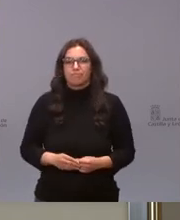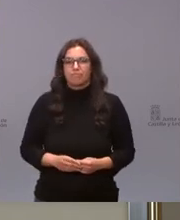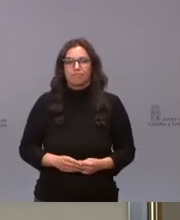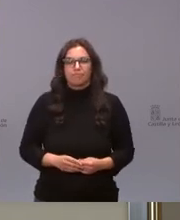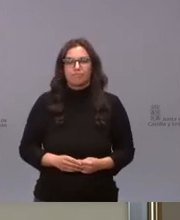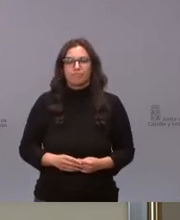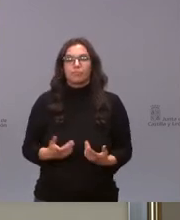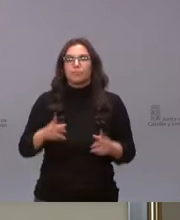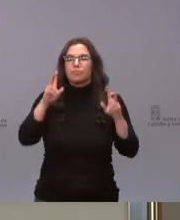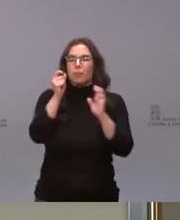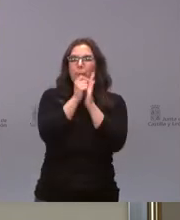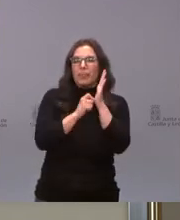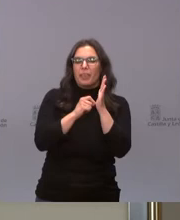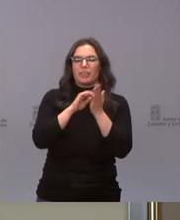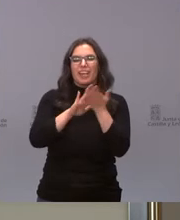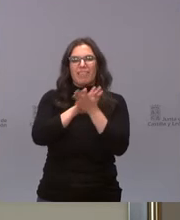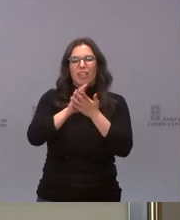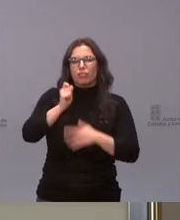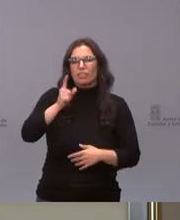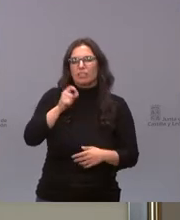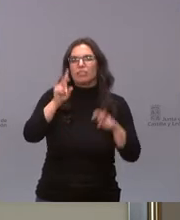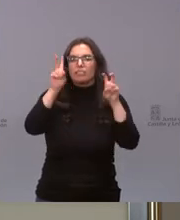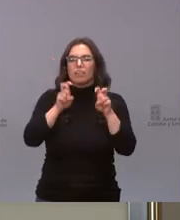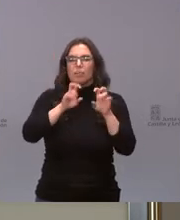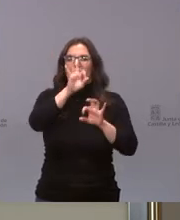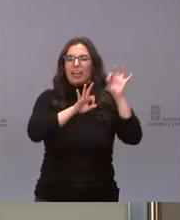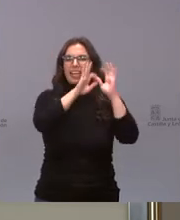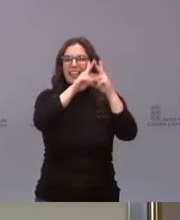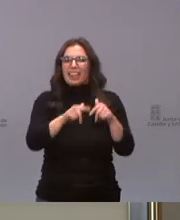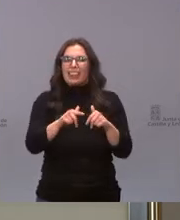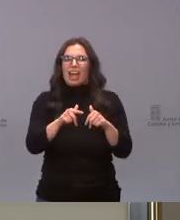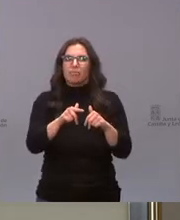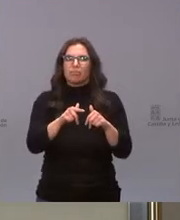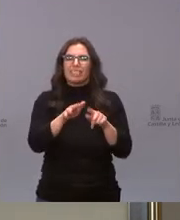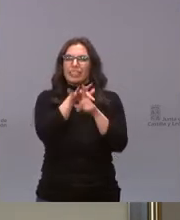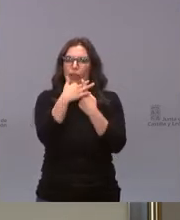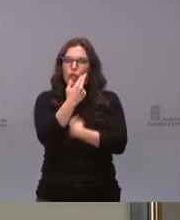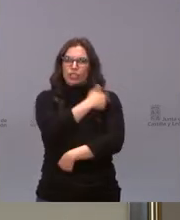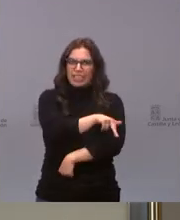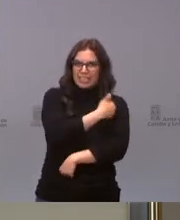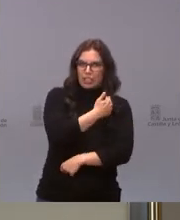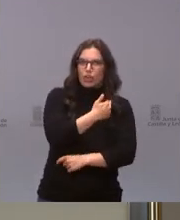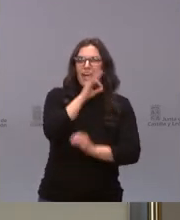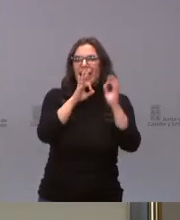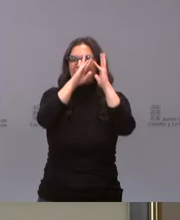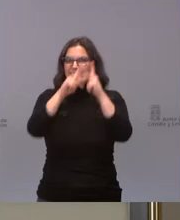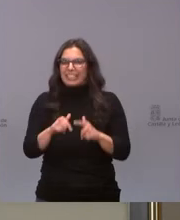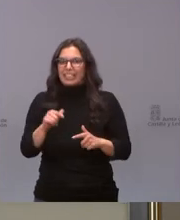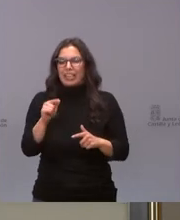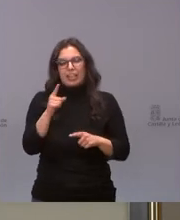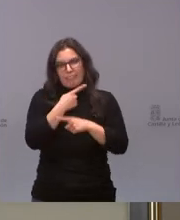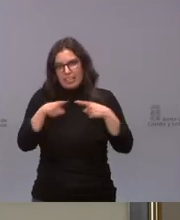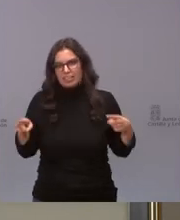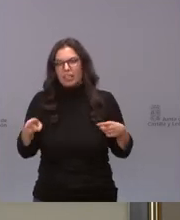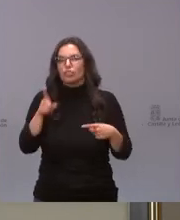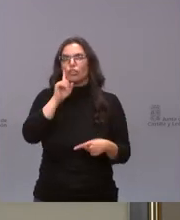Adoptan las medidas y han hablado mucho sobre la incidencia sanitaria, la situación sanitaria, no la incidencia epidemiológica. No sé si la